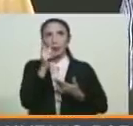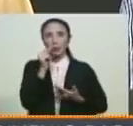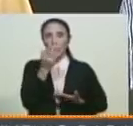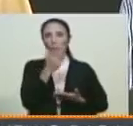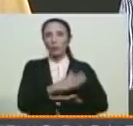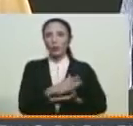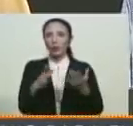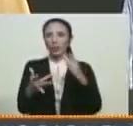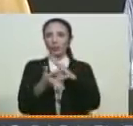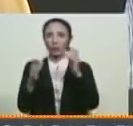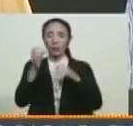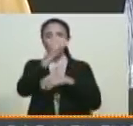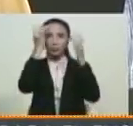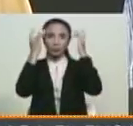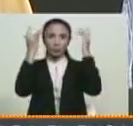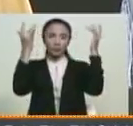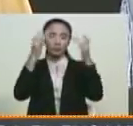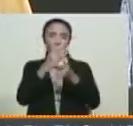Rodríguez.